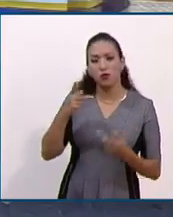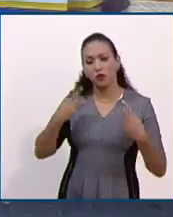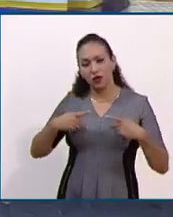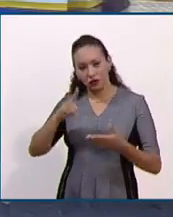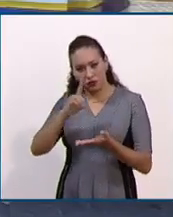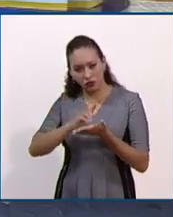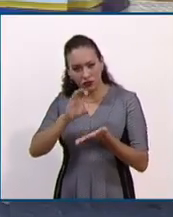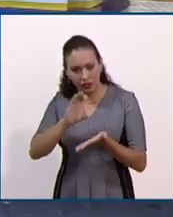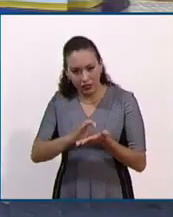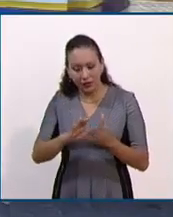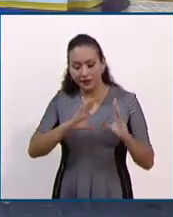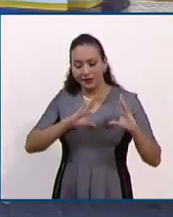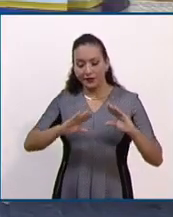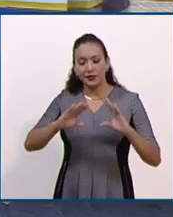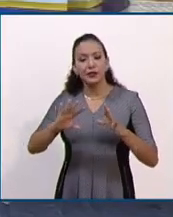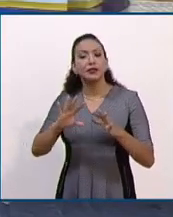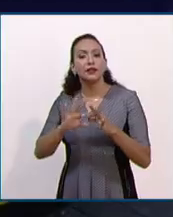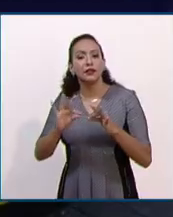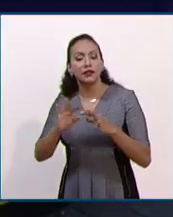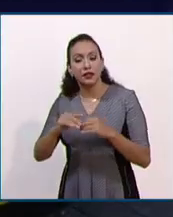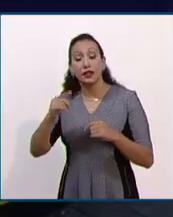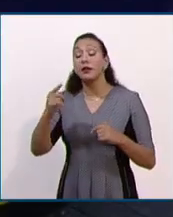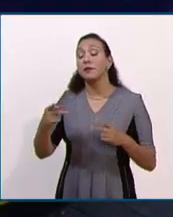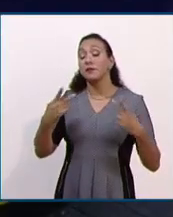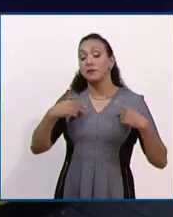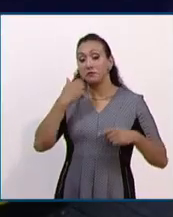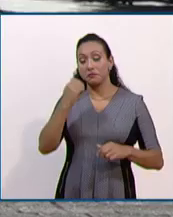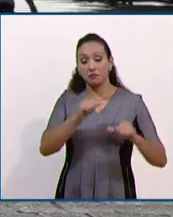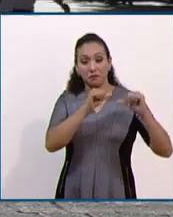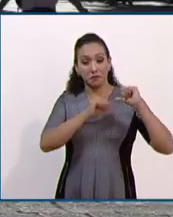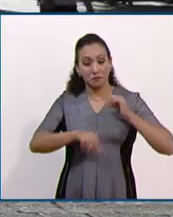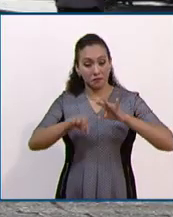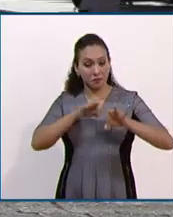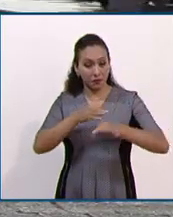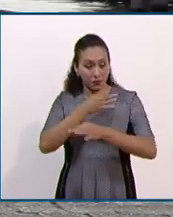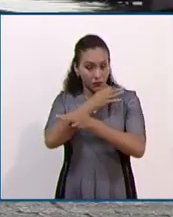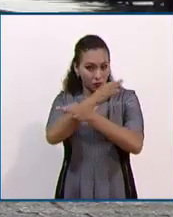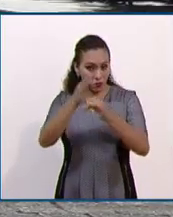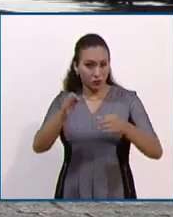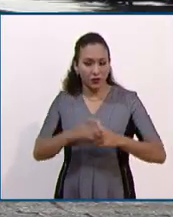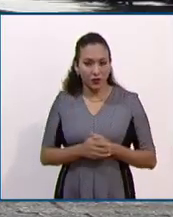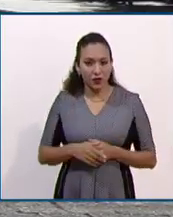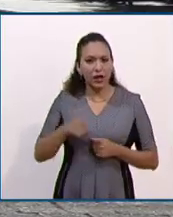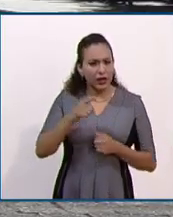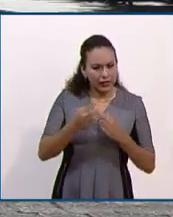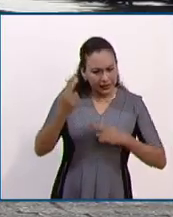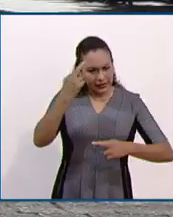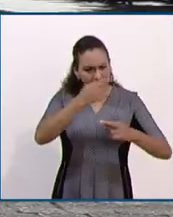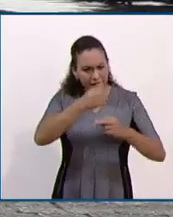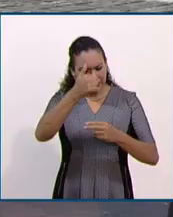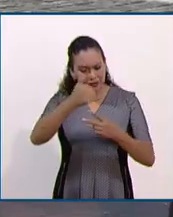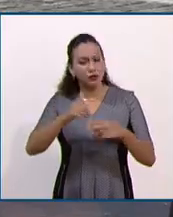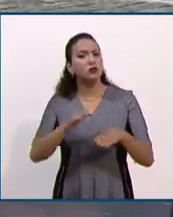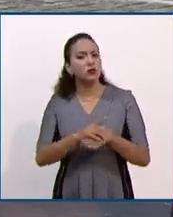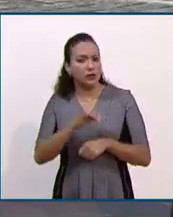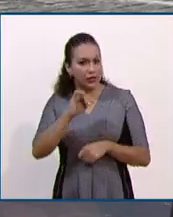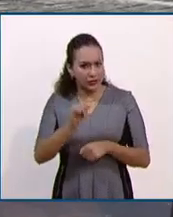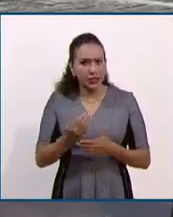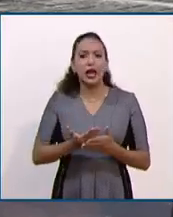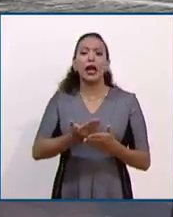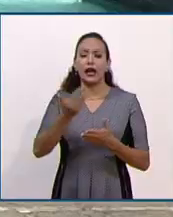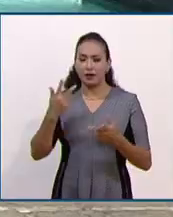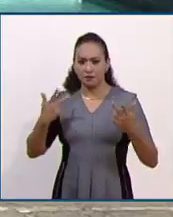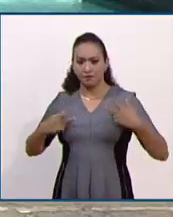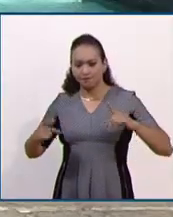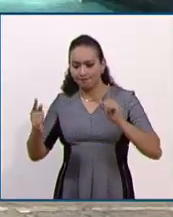contenidos normativos sobre postulación a cargos públicos. El Pleno descartó invalidar la totalidad del decreto, ya que sí se realizó la consulta